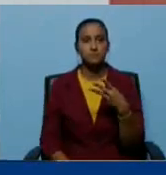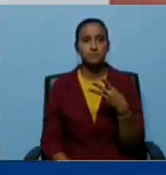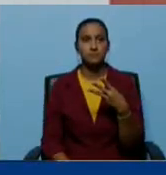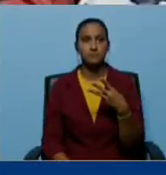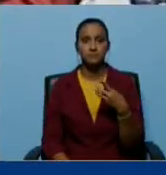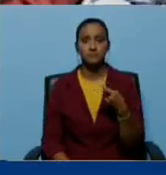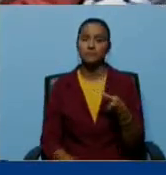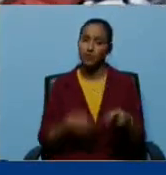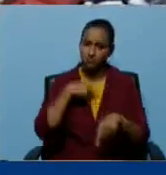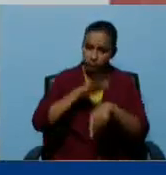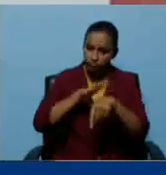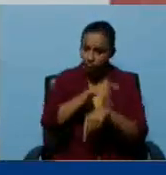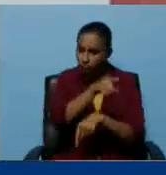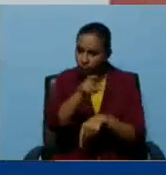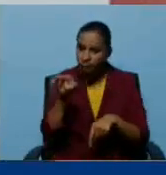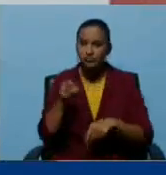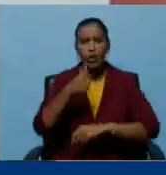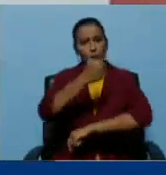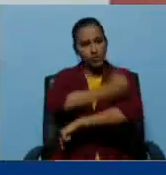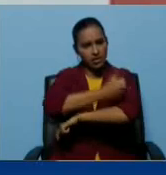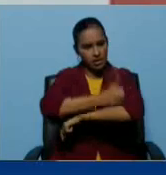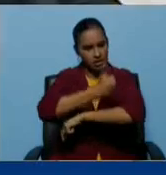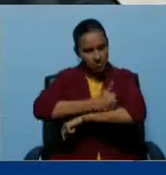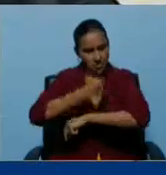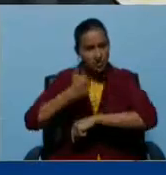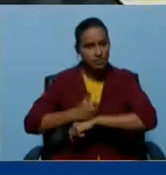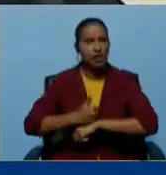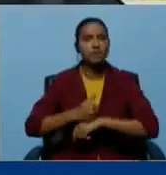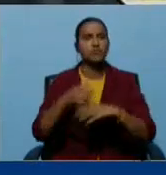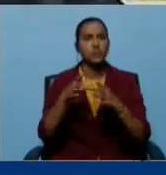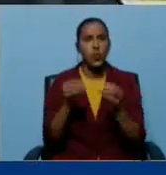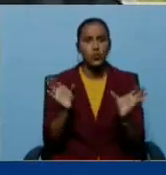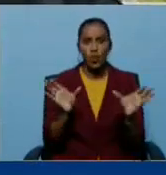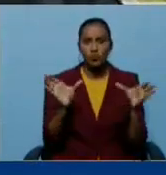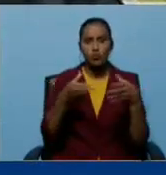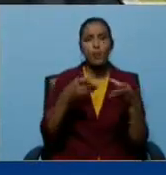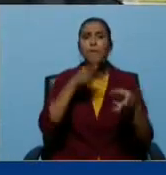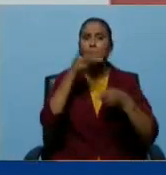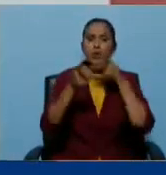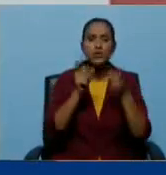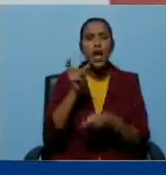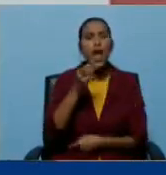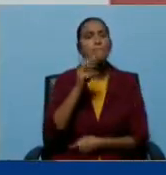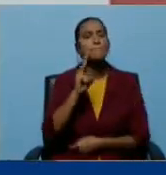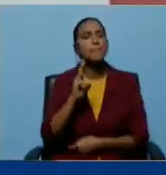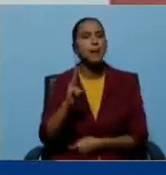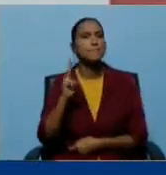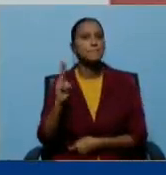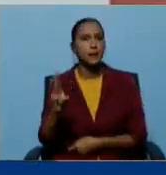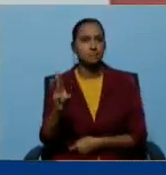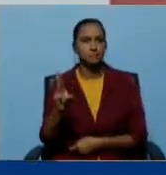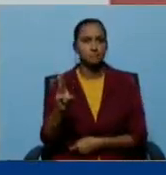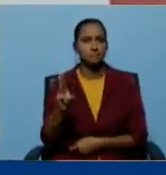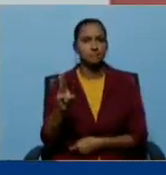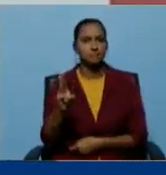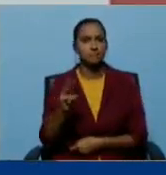Reyes Reyes, compañeros del Gran Polo. El primer anillo de fuerzas,